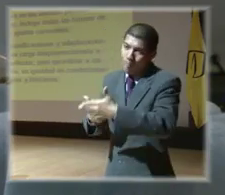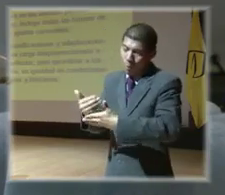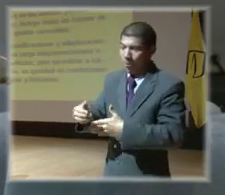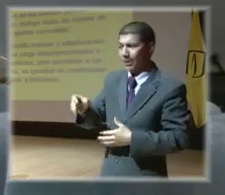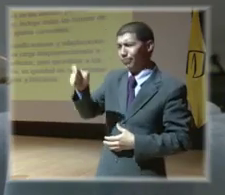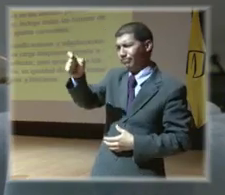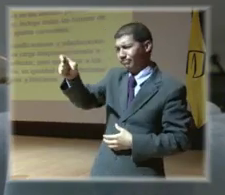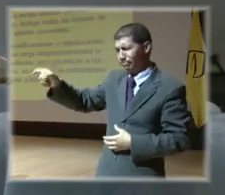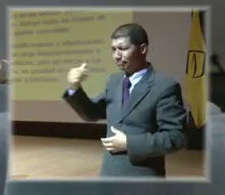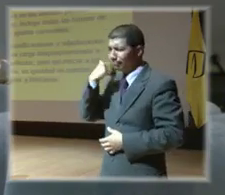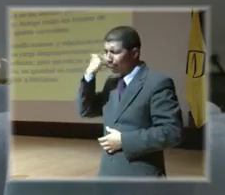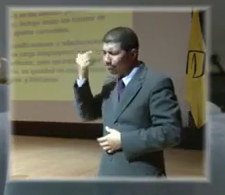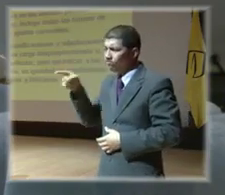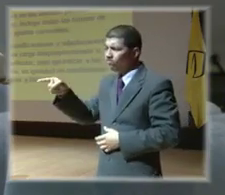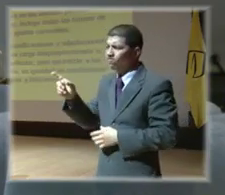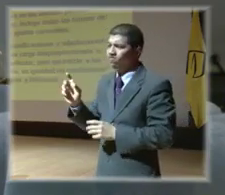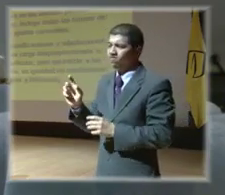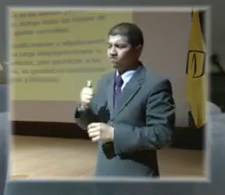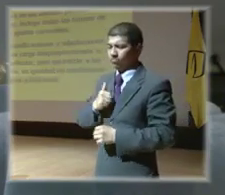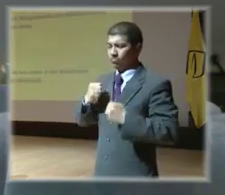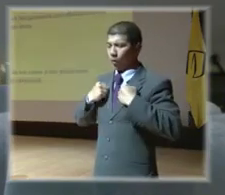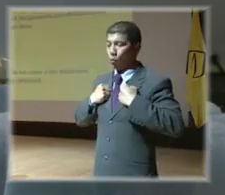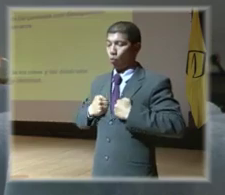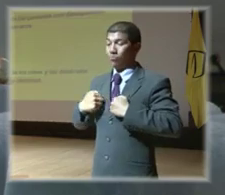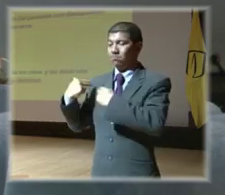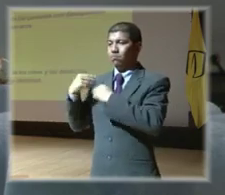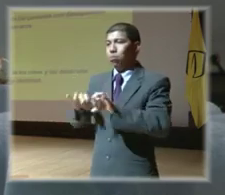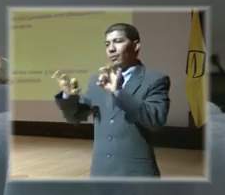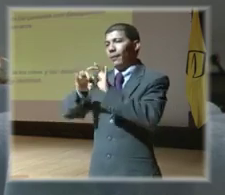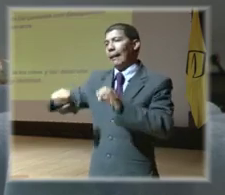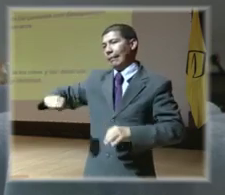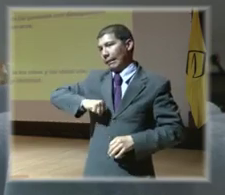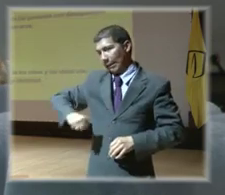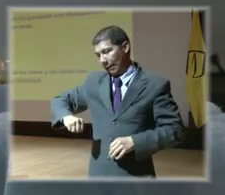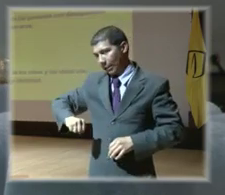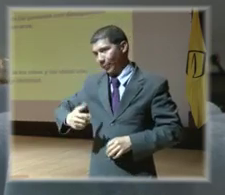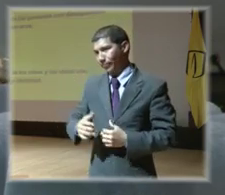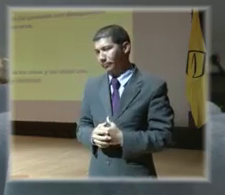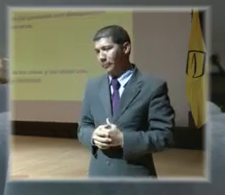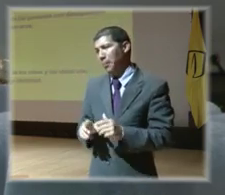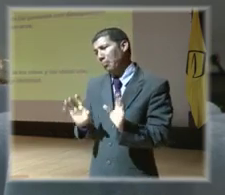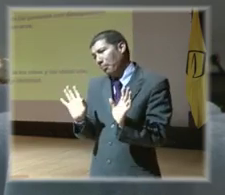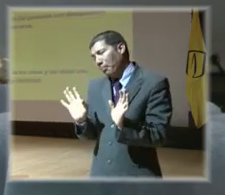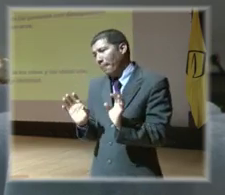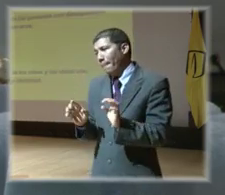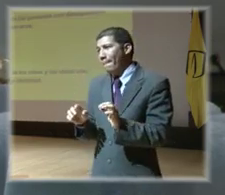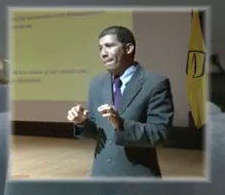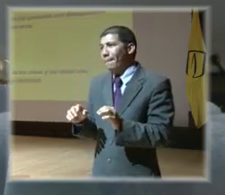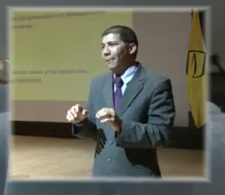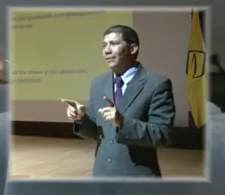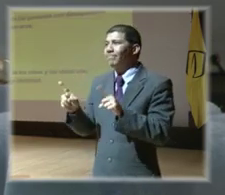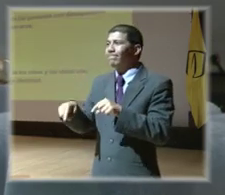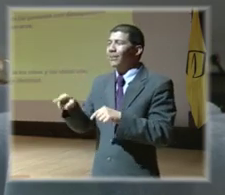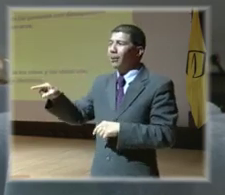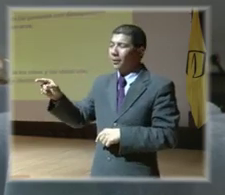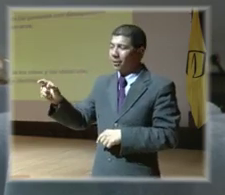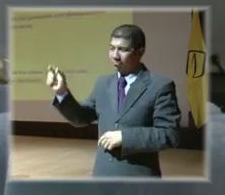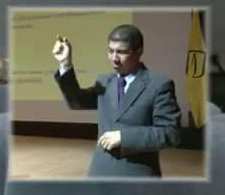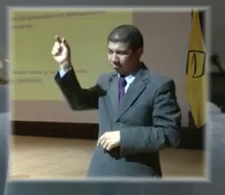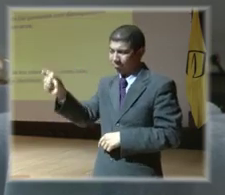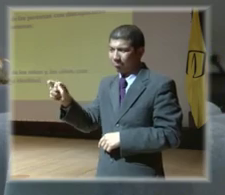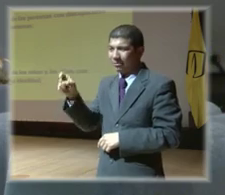solamente tiene un rol importante el derecho, sino que tendría que tener un rol muy, muy inferior, y quizás sí ya